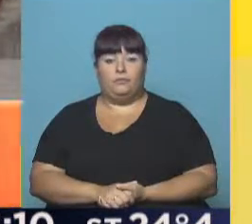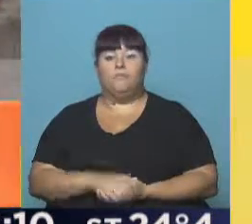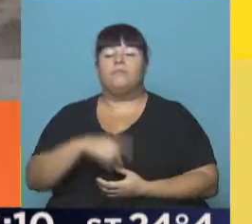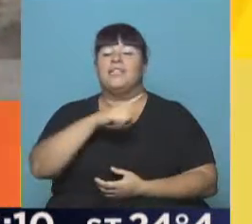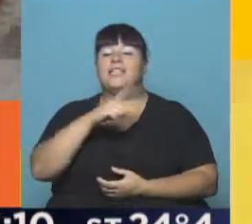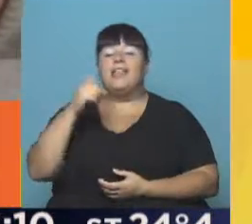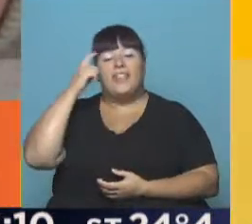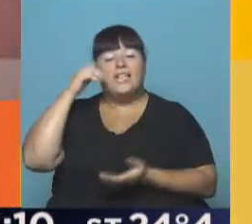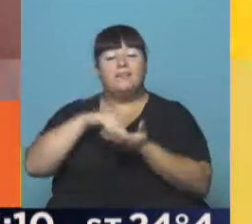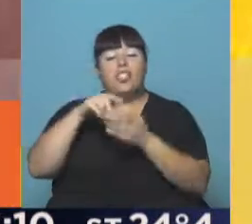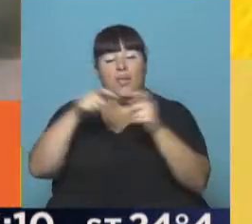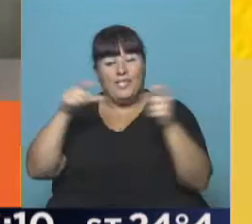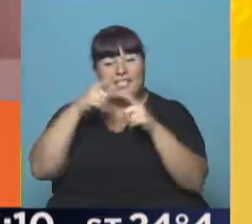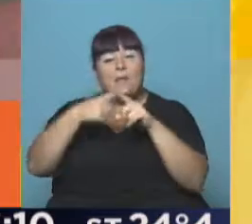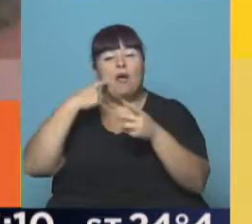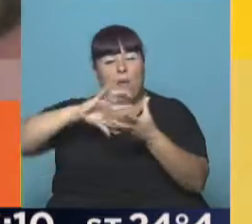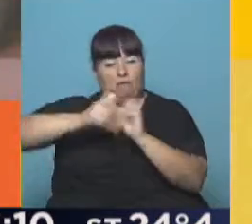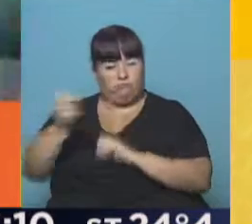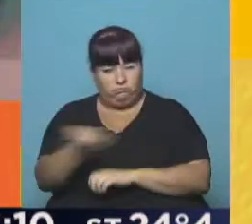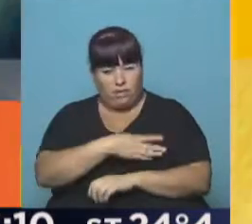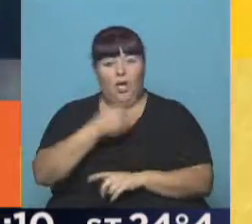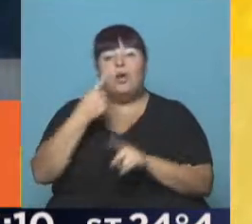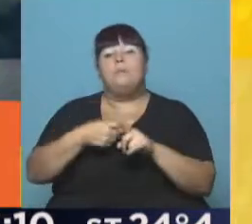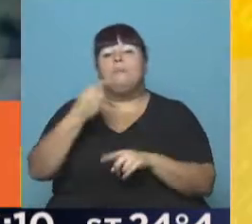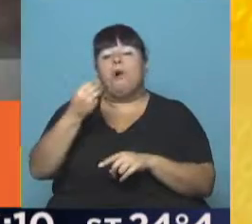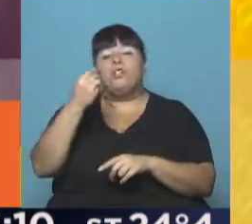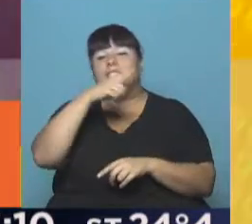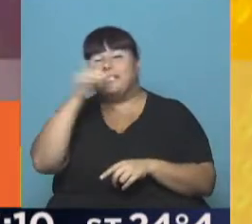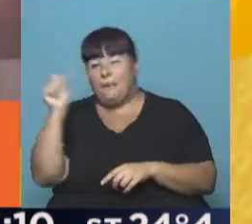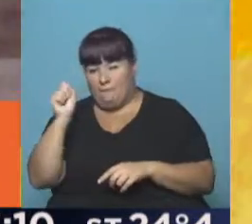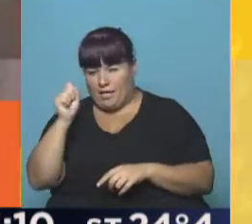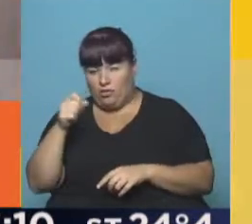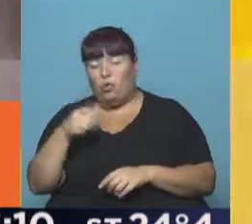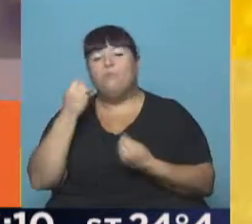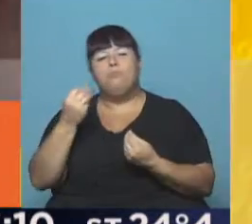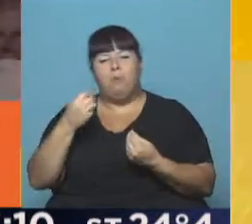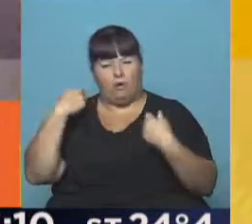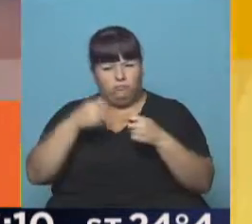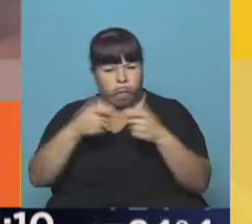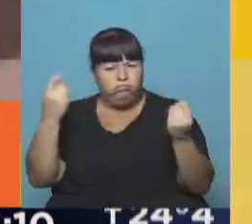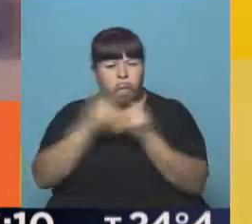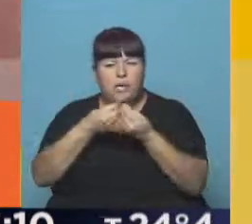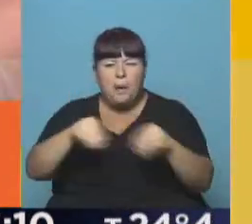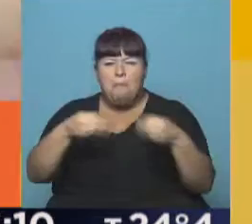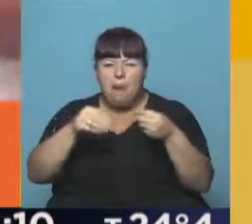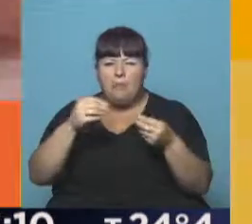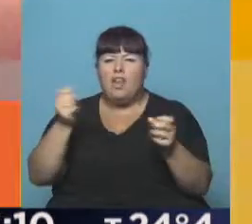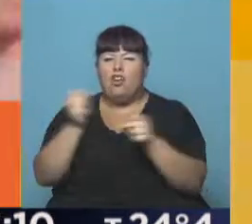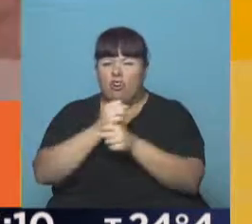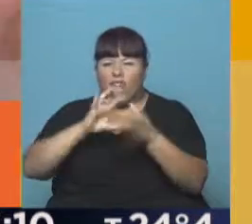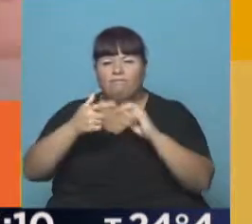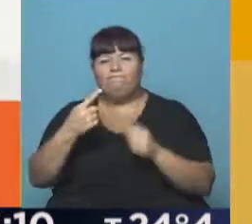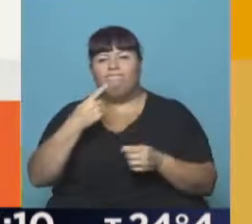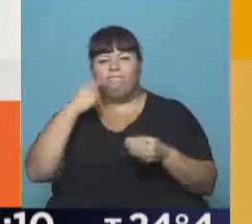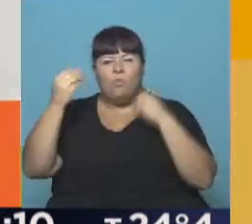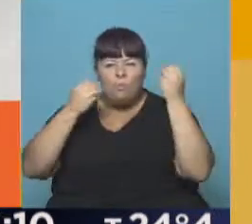Destruirán 10 millones de billetes por día. Principalmente serán de 100 pesos. Es por la gran cantidad de papeles que circulan y generan